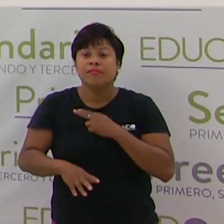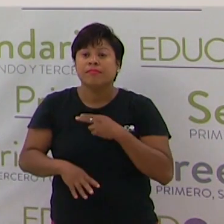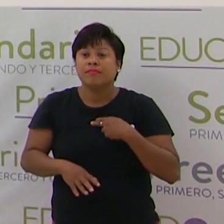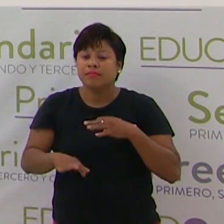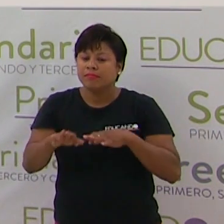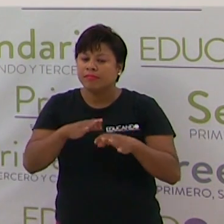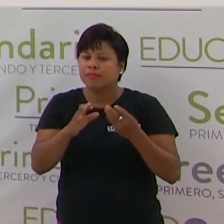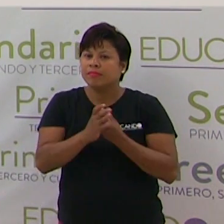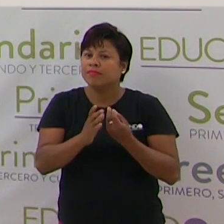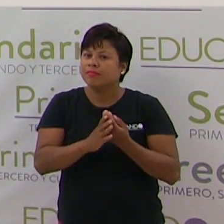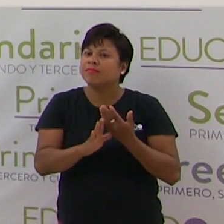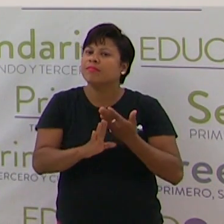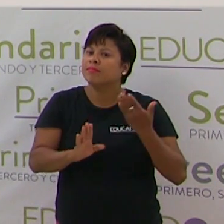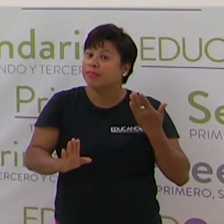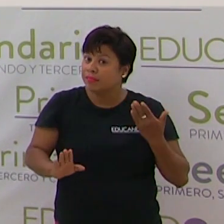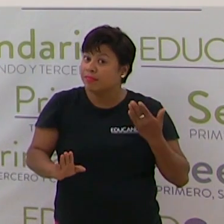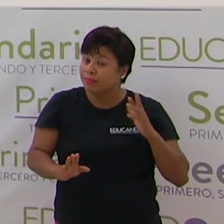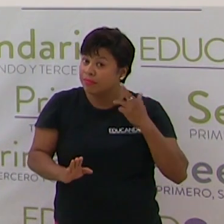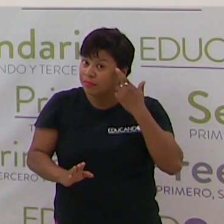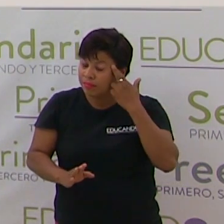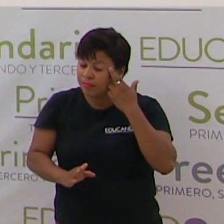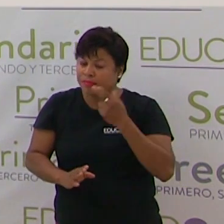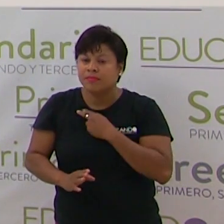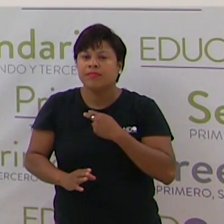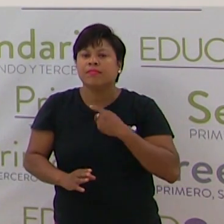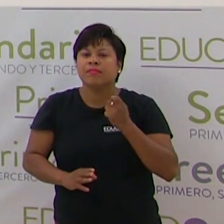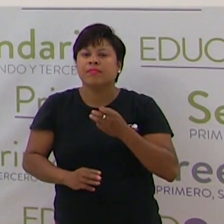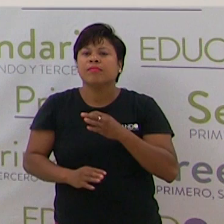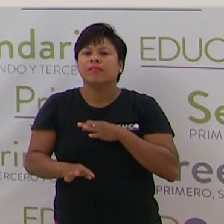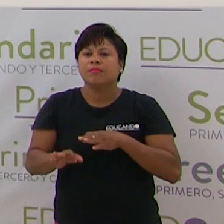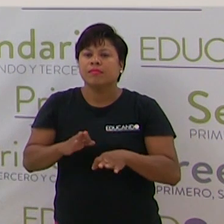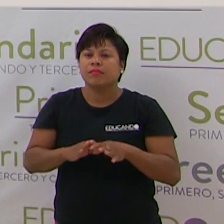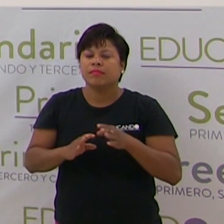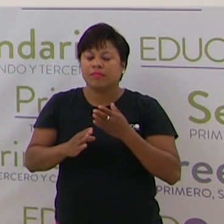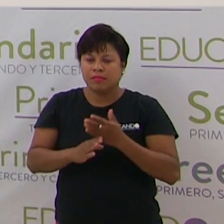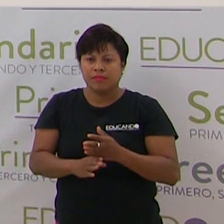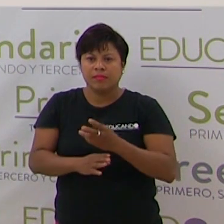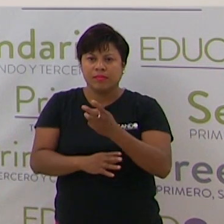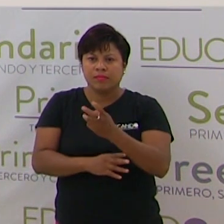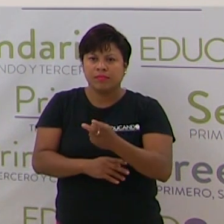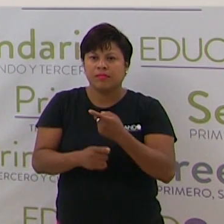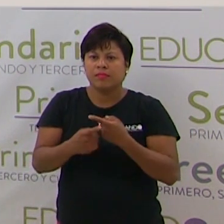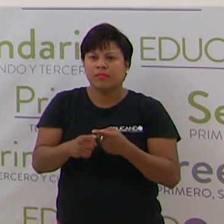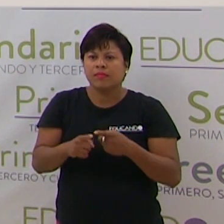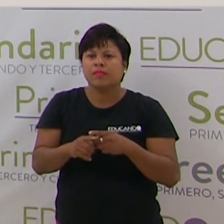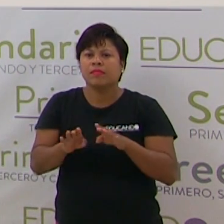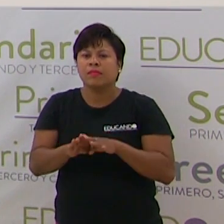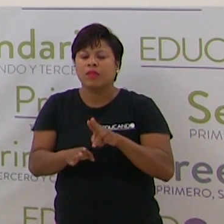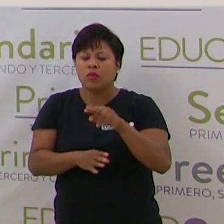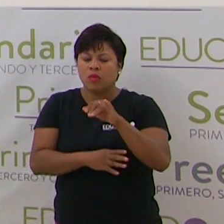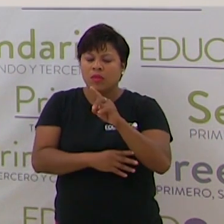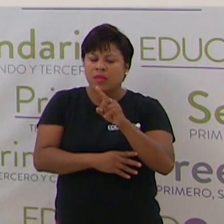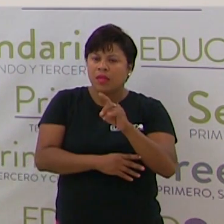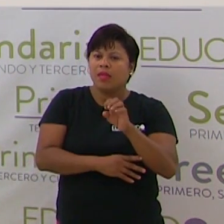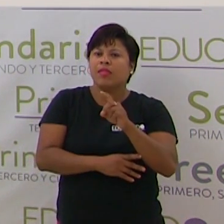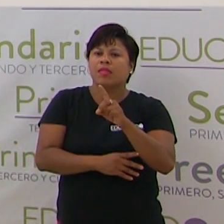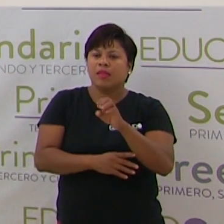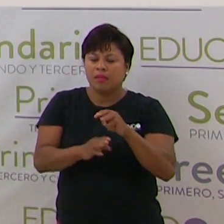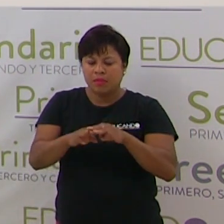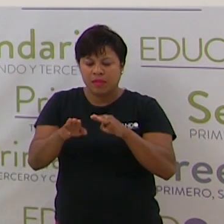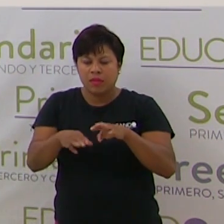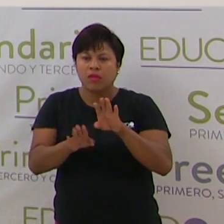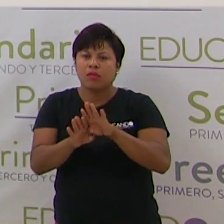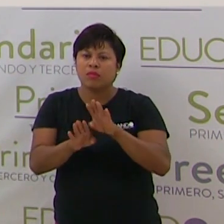en la sesión pasada? Estuvimos trabajando con algunas medidas del área, algunas unidades de medida como el